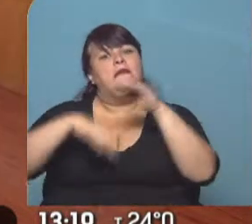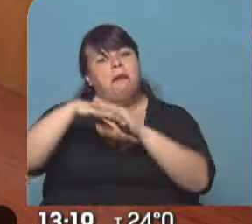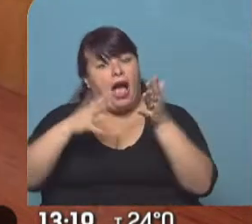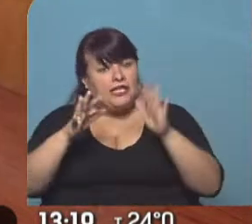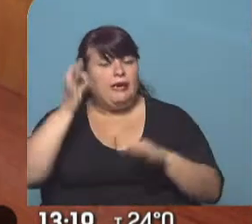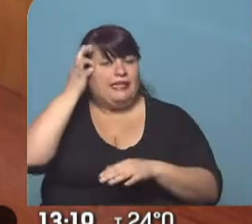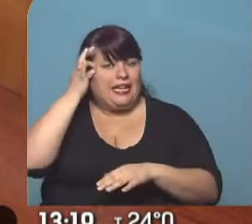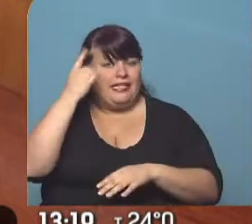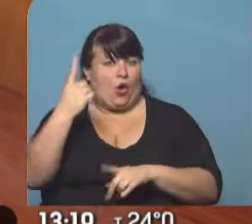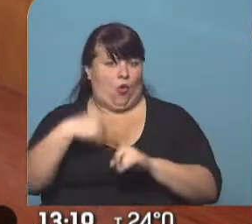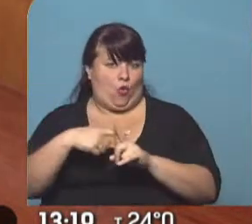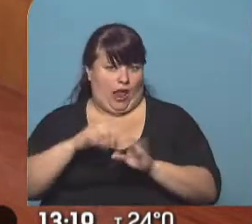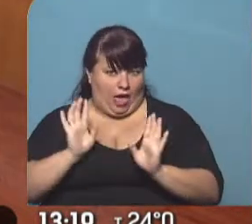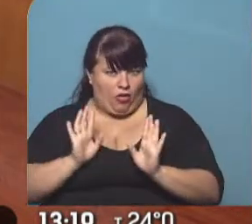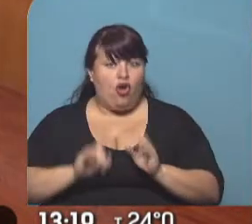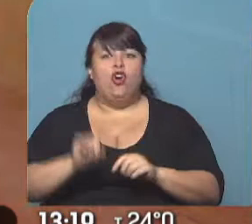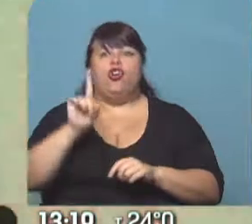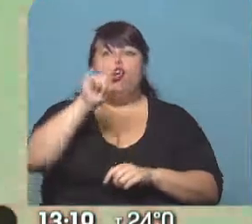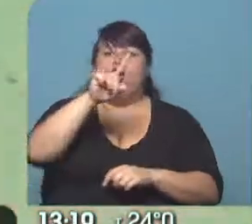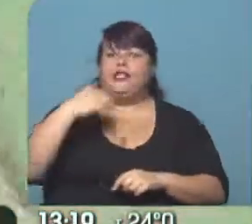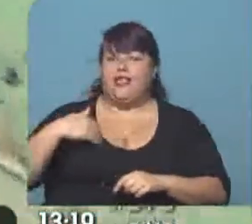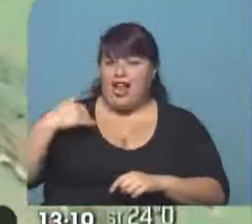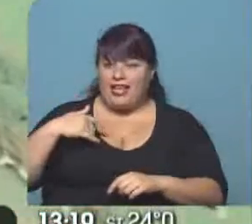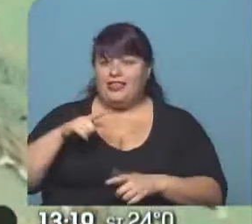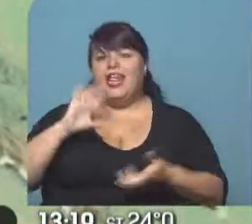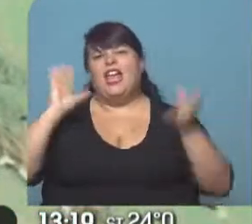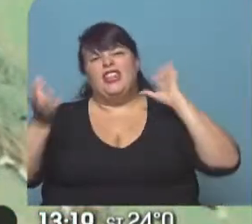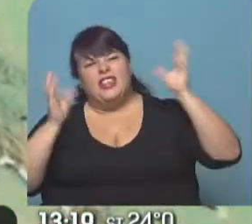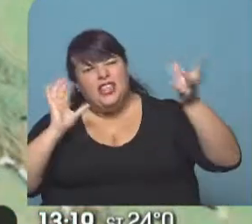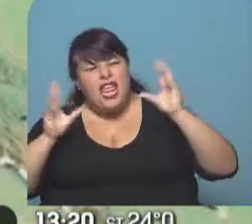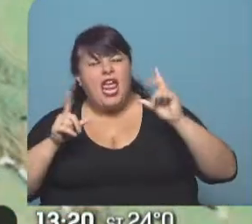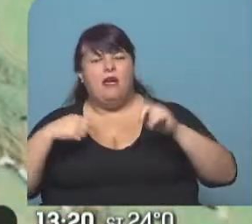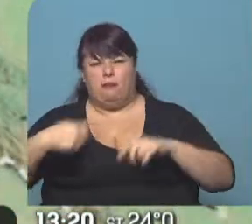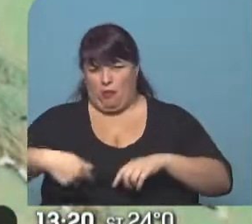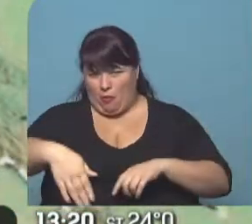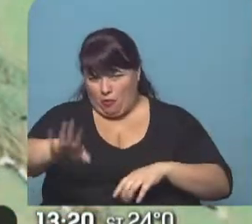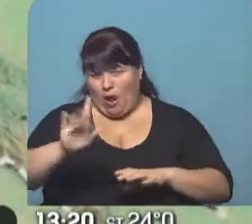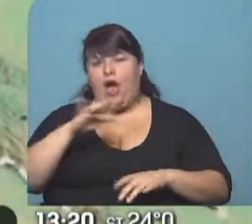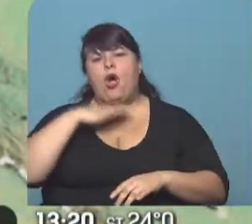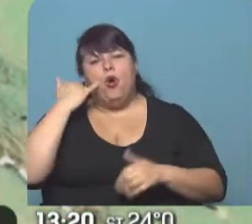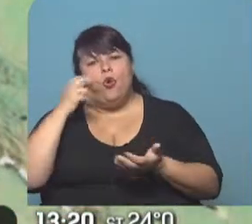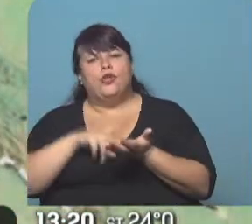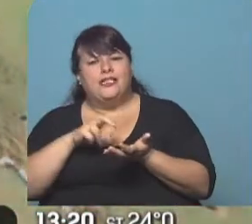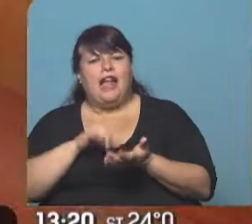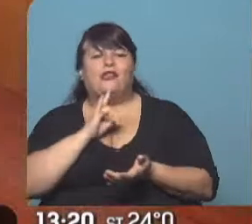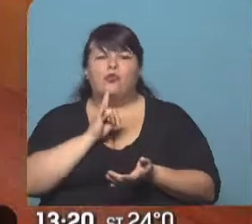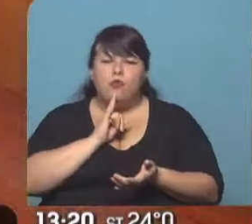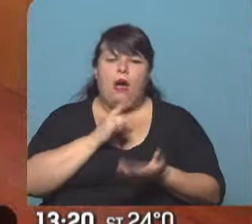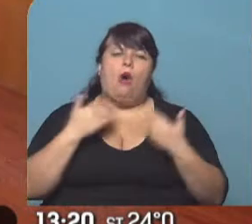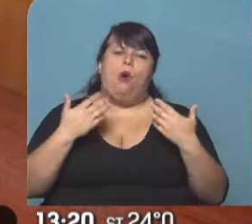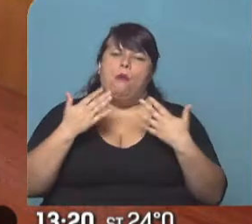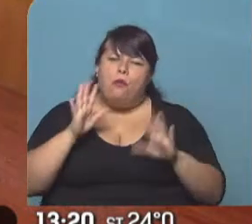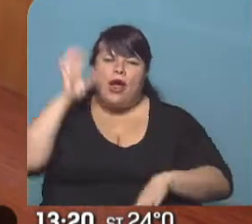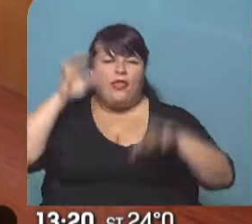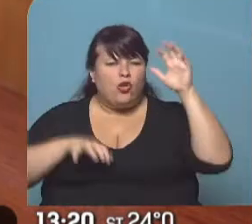rondarán los 31 grados. En el noroeste argentino, tiempo inestable en las próximas horas, en Jujuy, Salta, también Tucumán, la posibilidad de